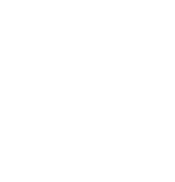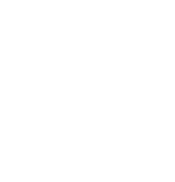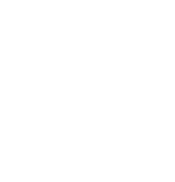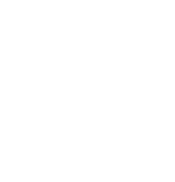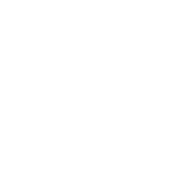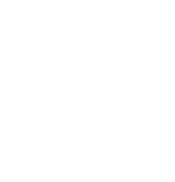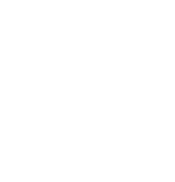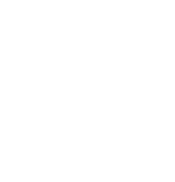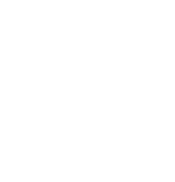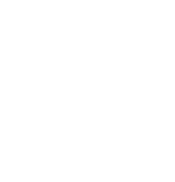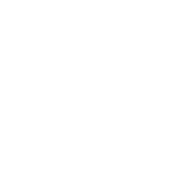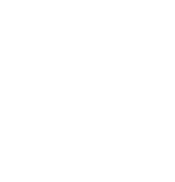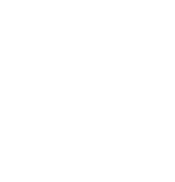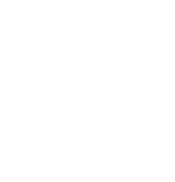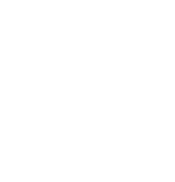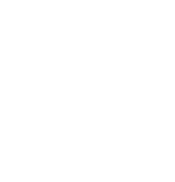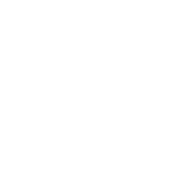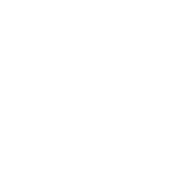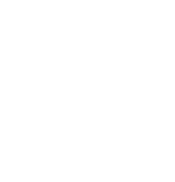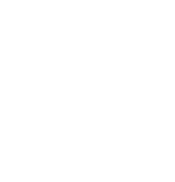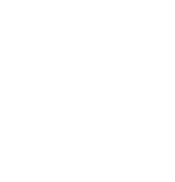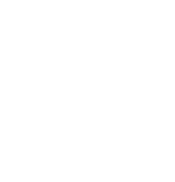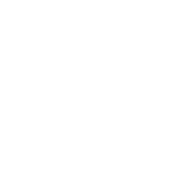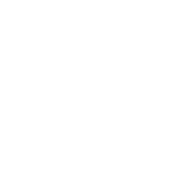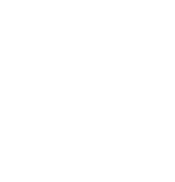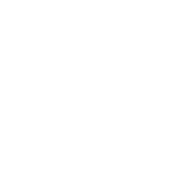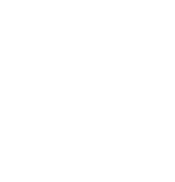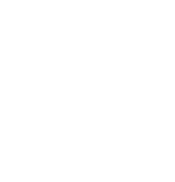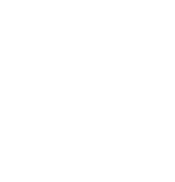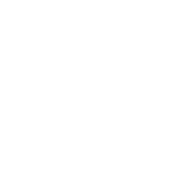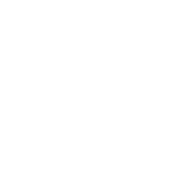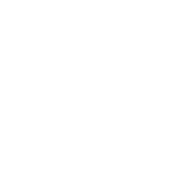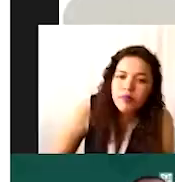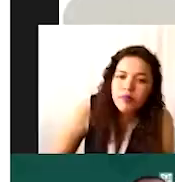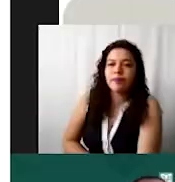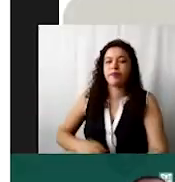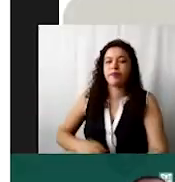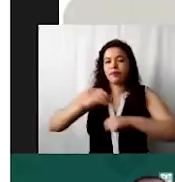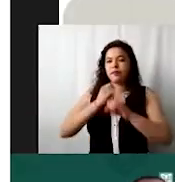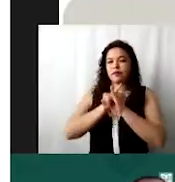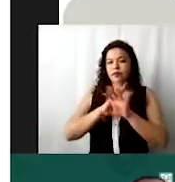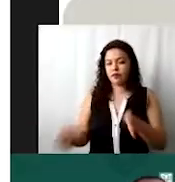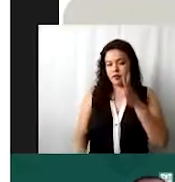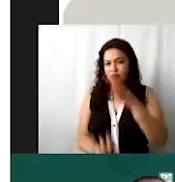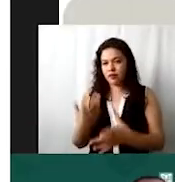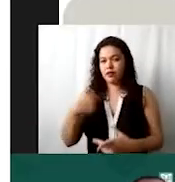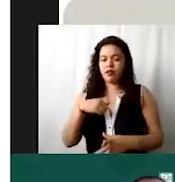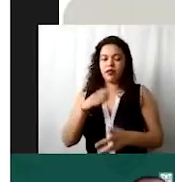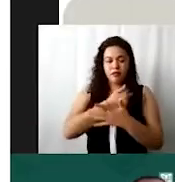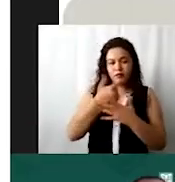Y damos actualizar. Listo. Vamos a meter otra cuenta.